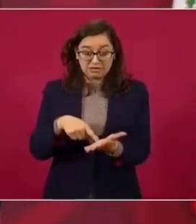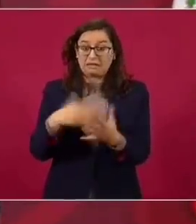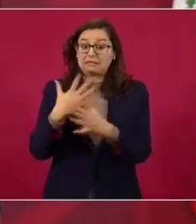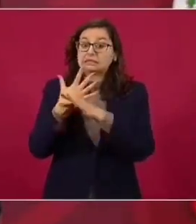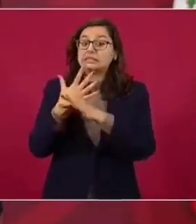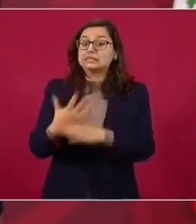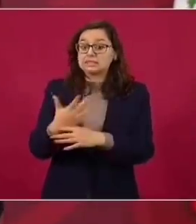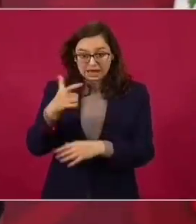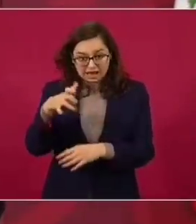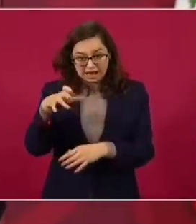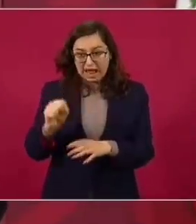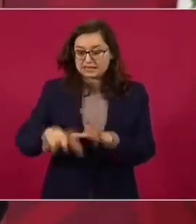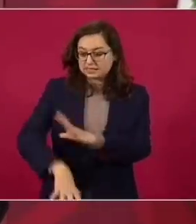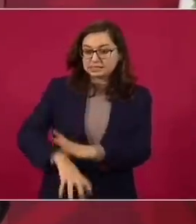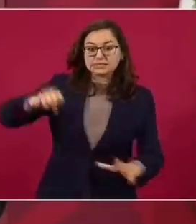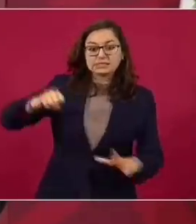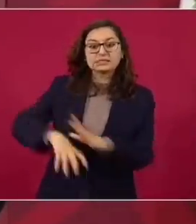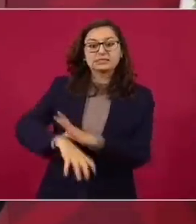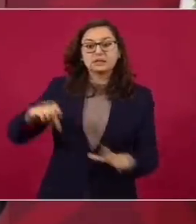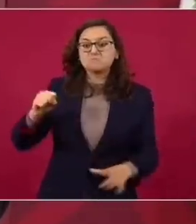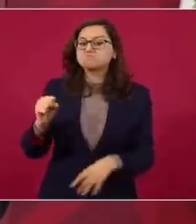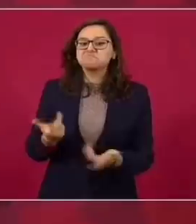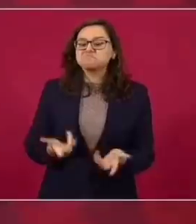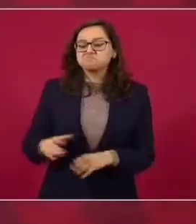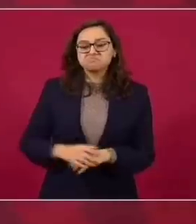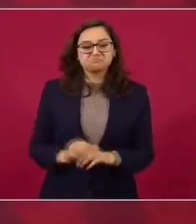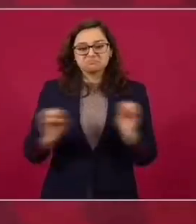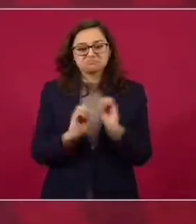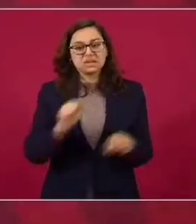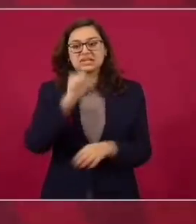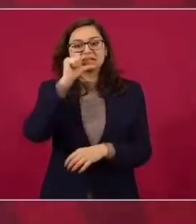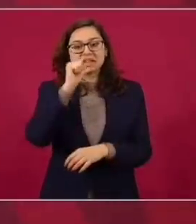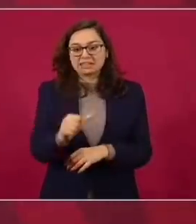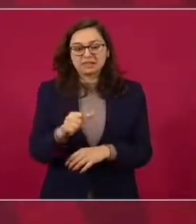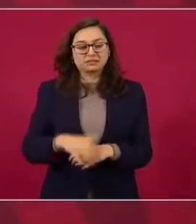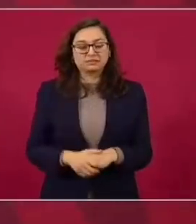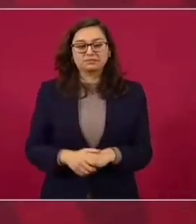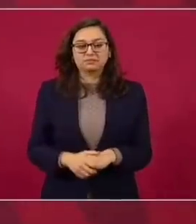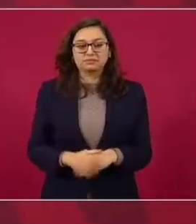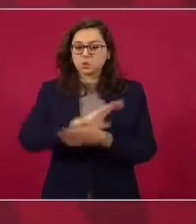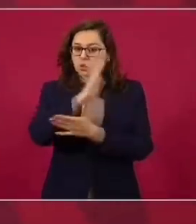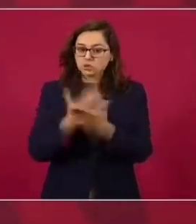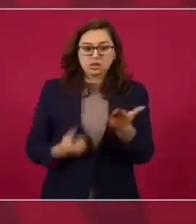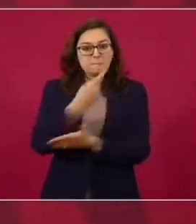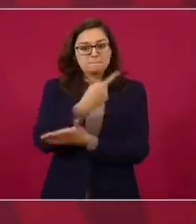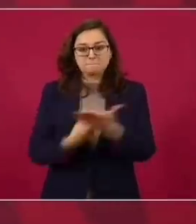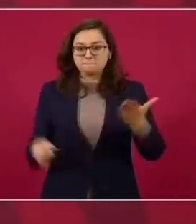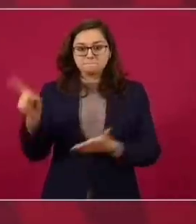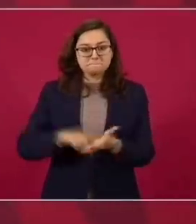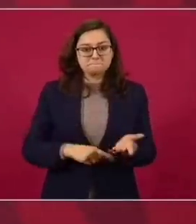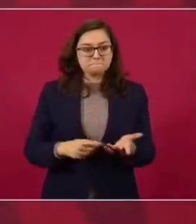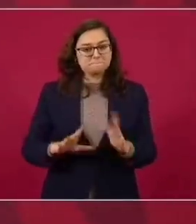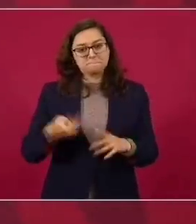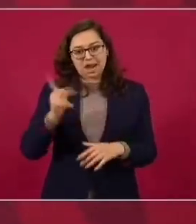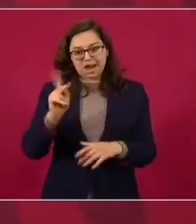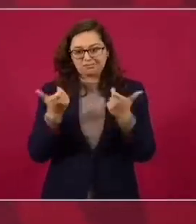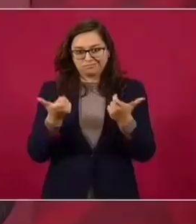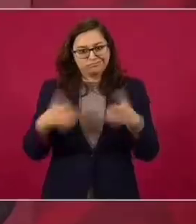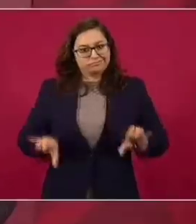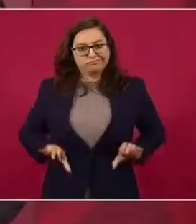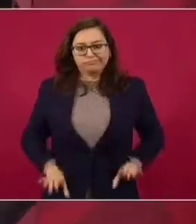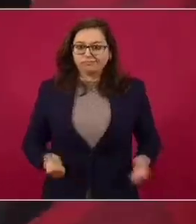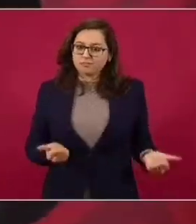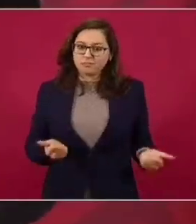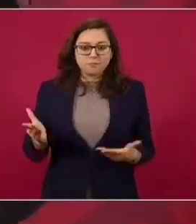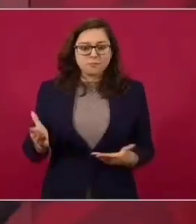gas y no. Sí. Llegó el momento, cancelaron el contrato, se llevaron todo.